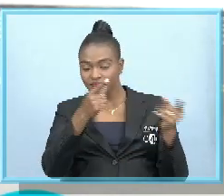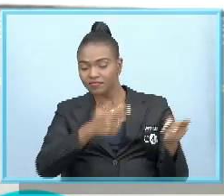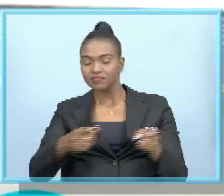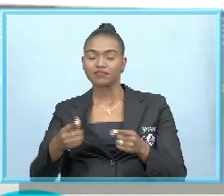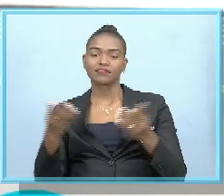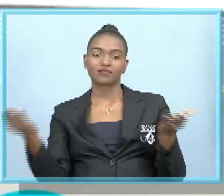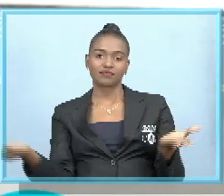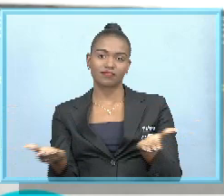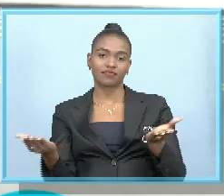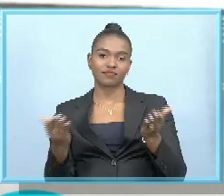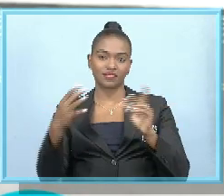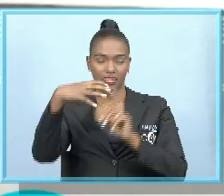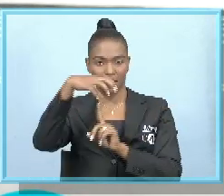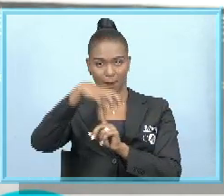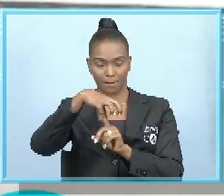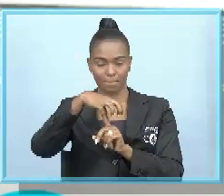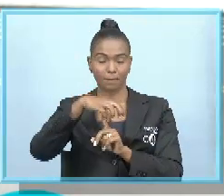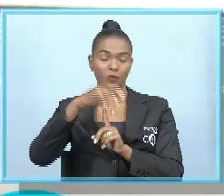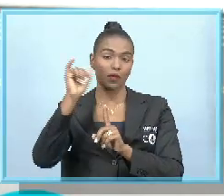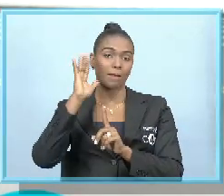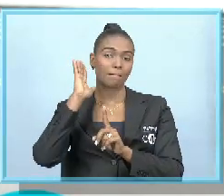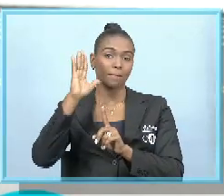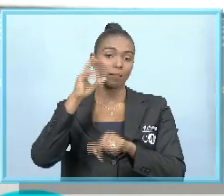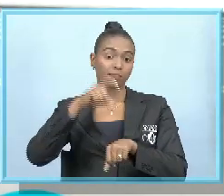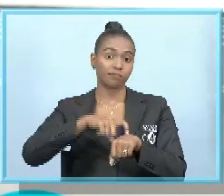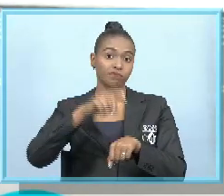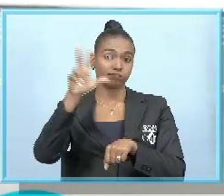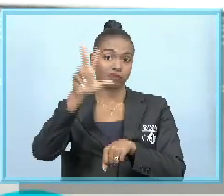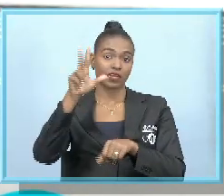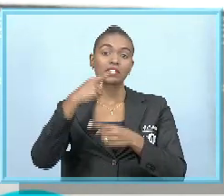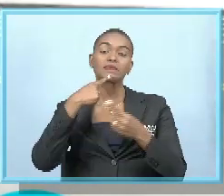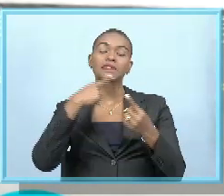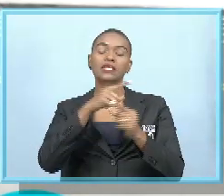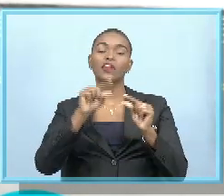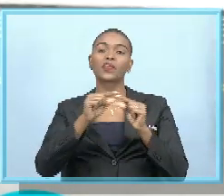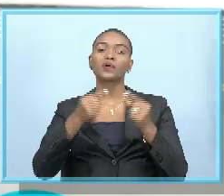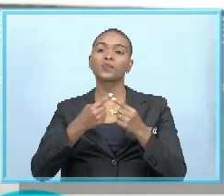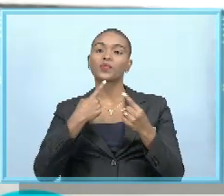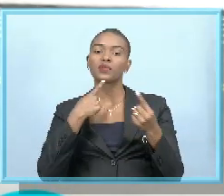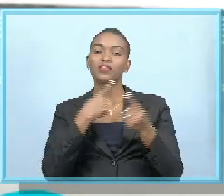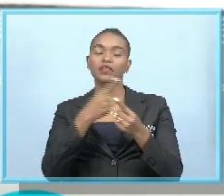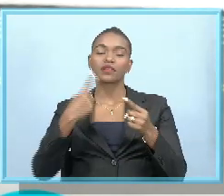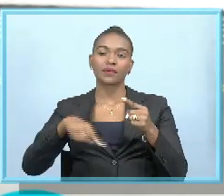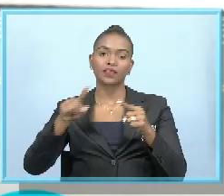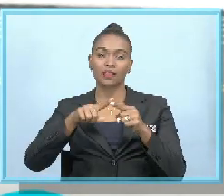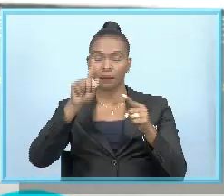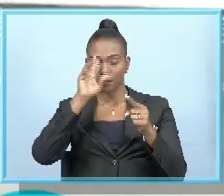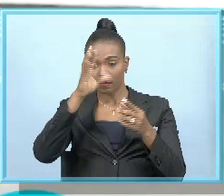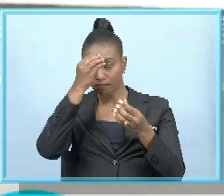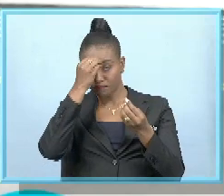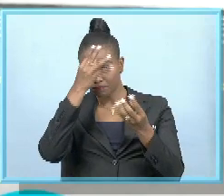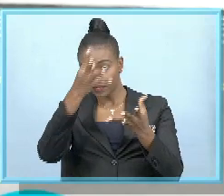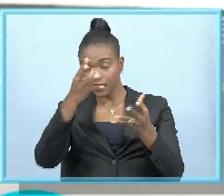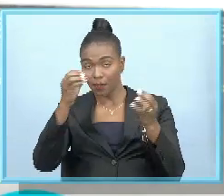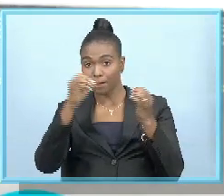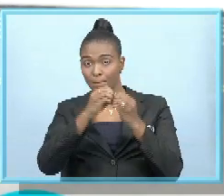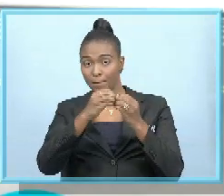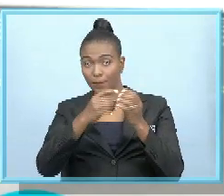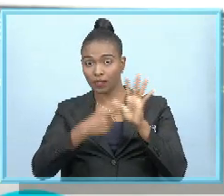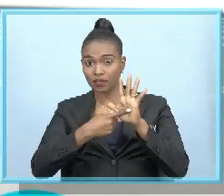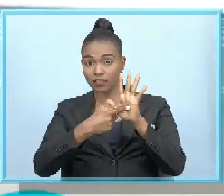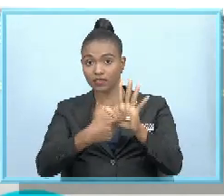aquí en la Casa de Gobierno, y será en la tercera emisión de Central de Noticias cuando les tendremos un